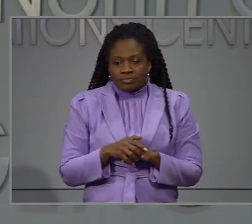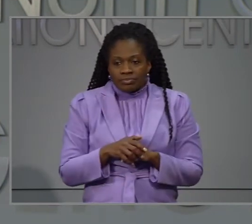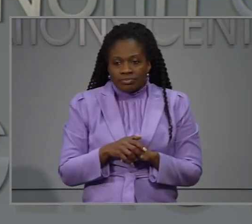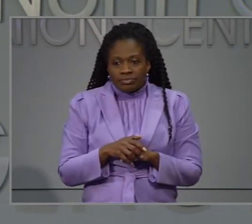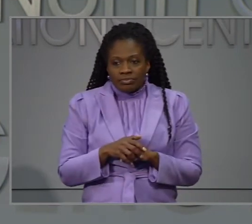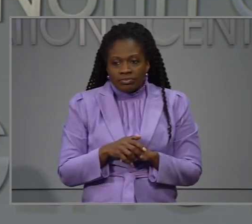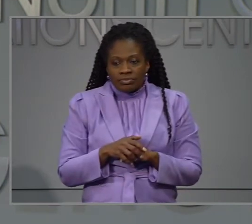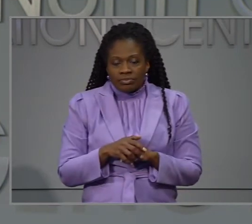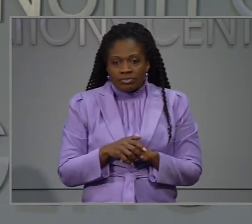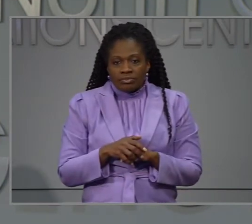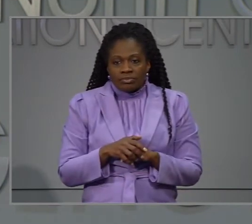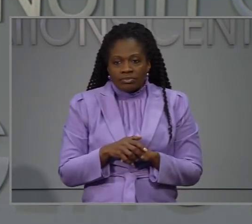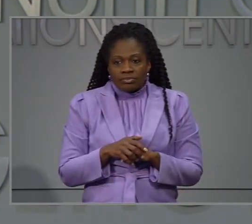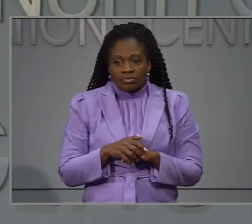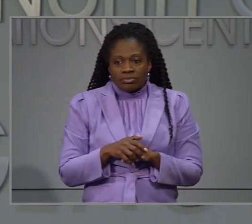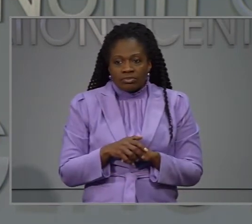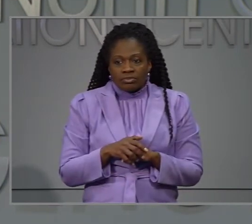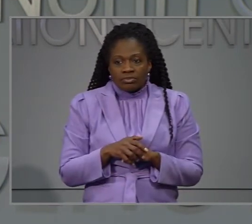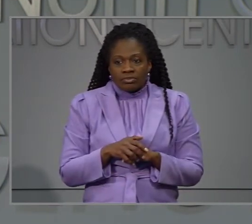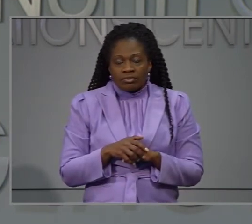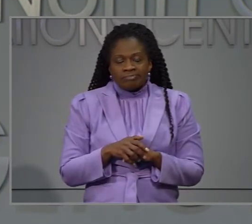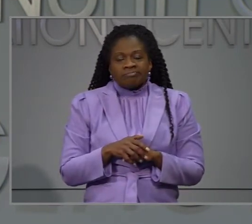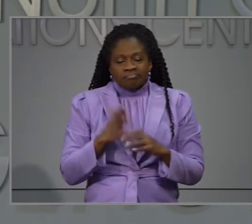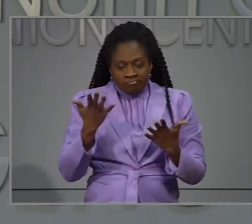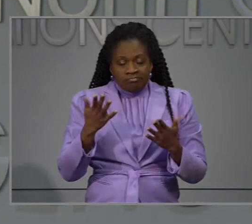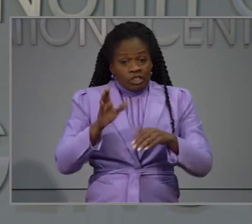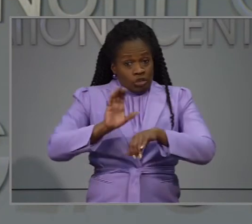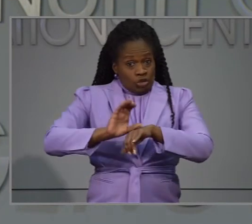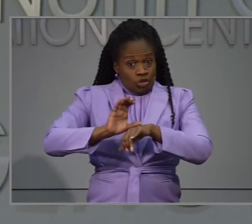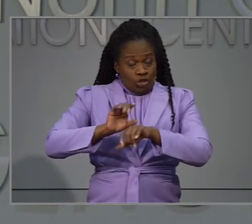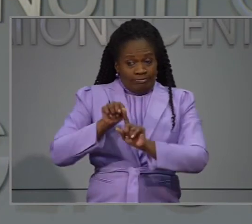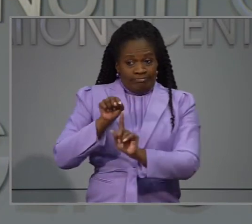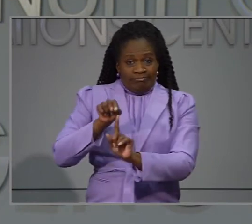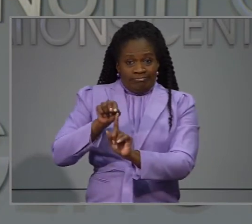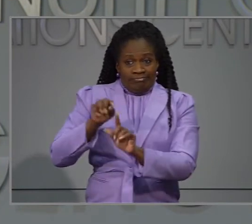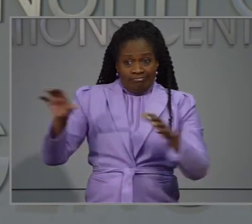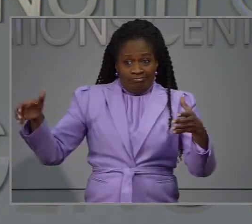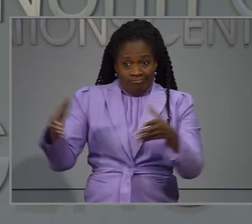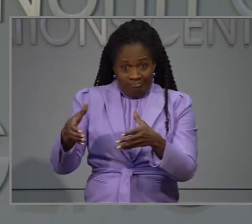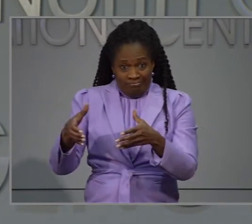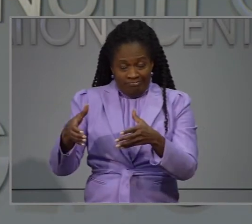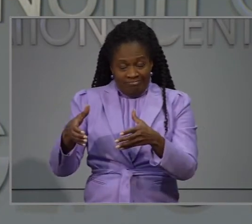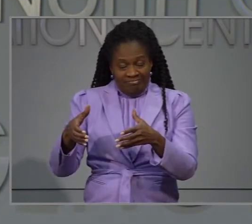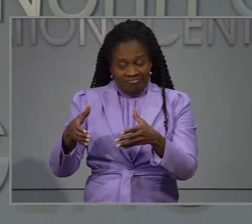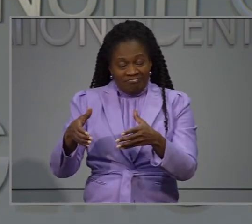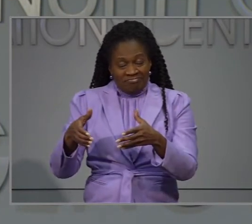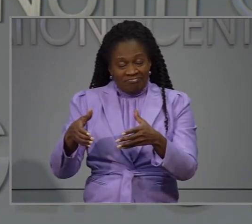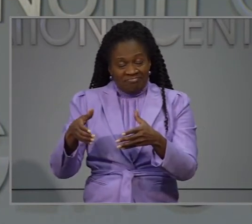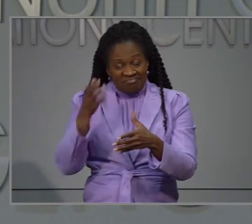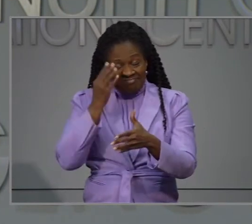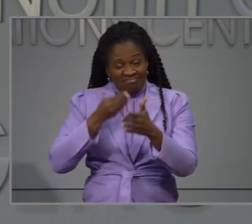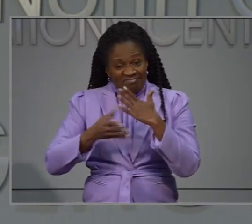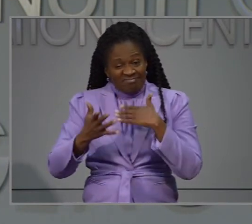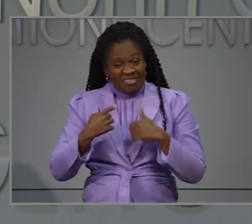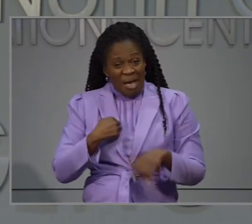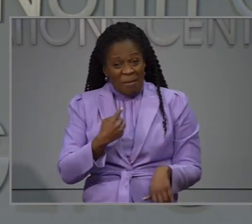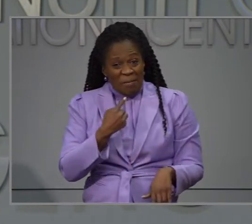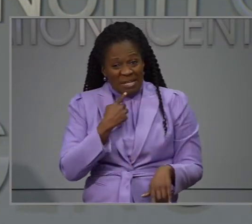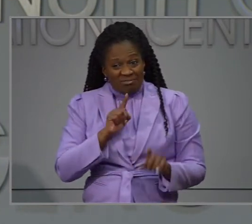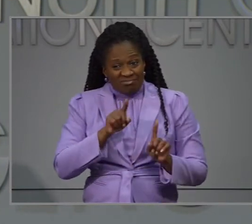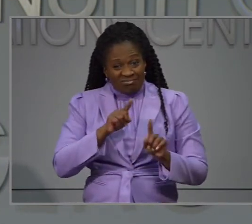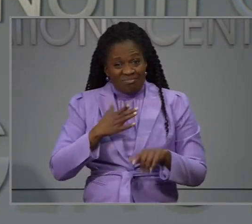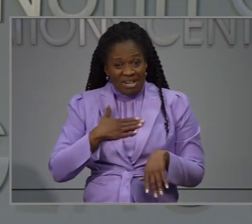verdaderamente importante ahora en cuanto a la cuestión de las iglesias yo extraño